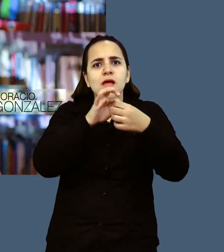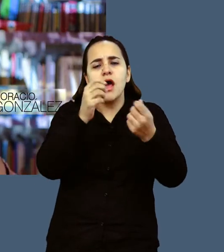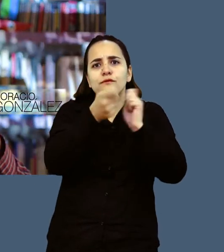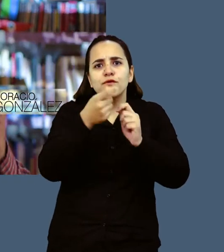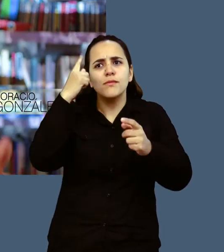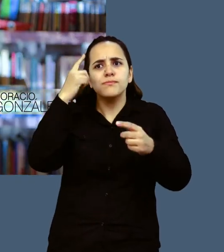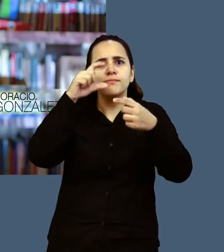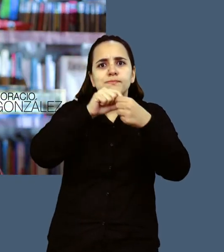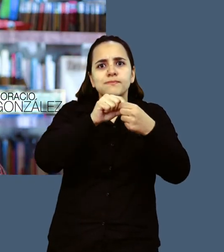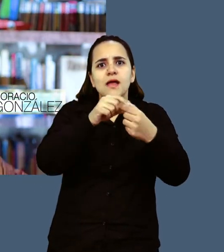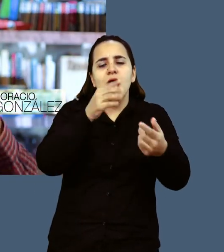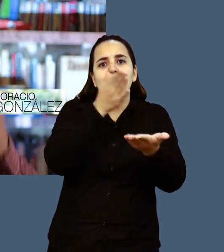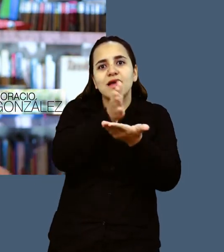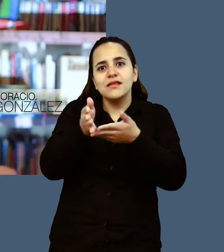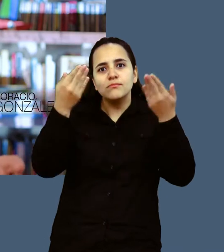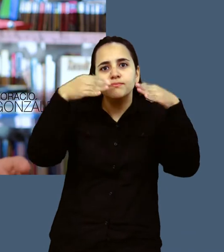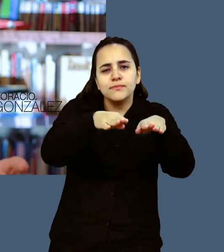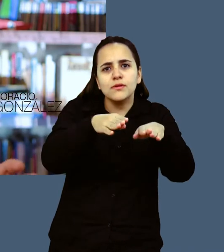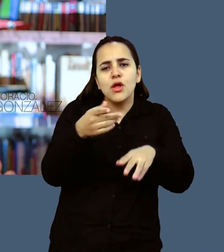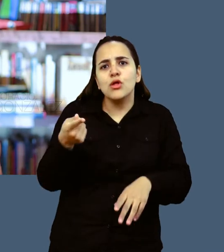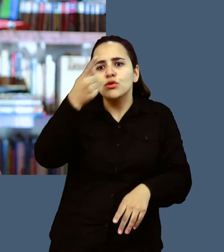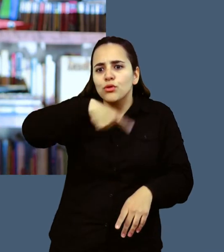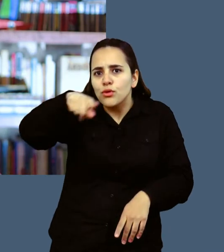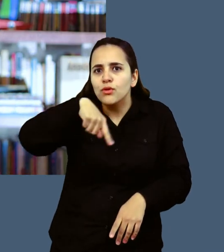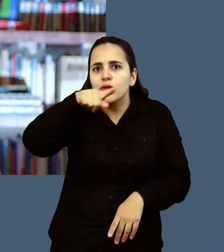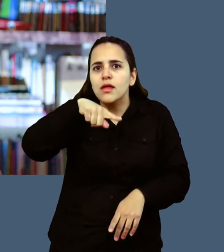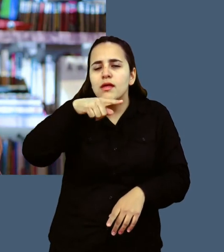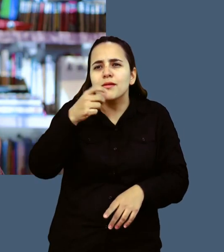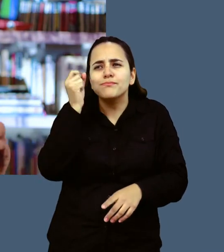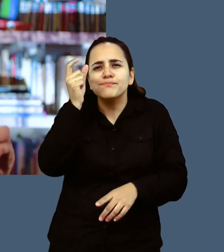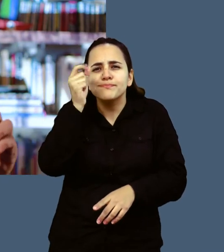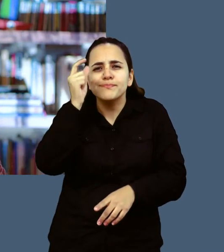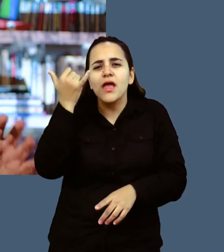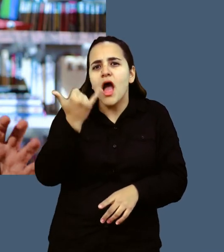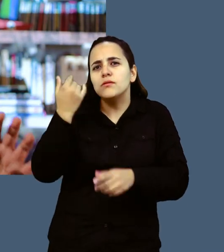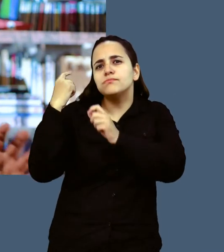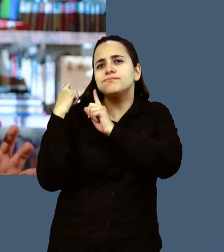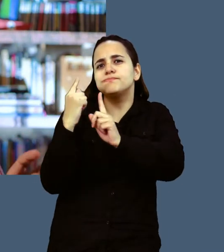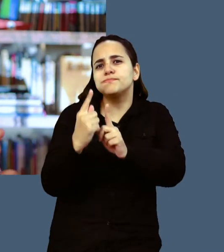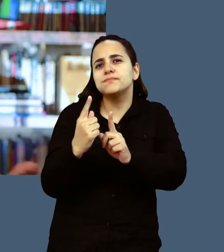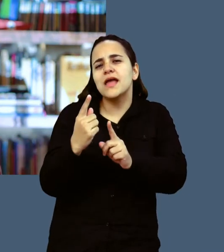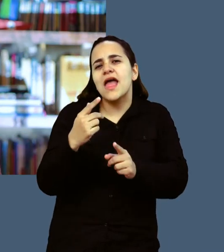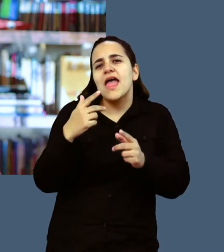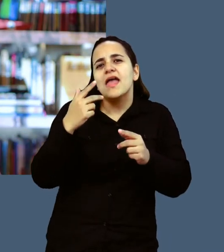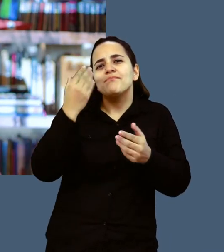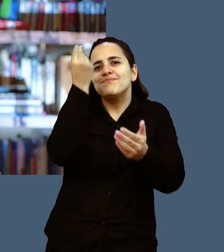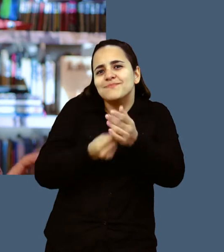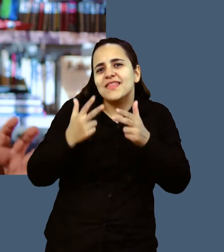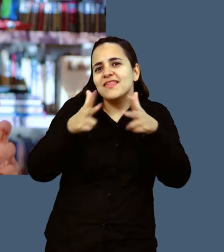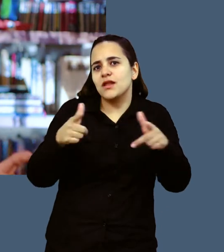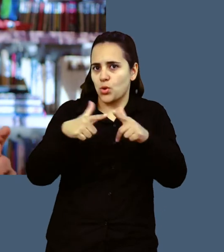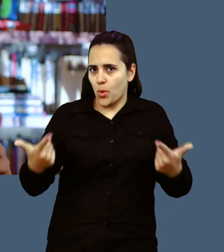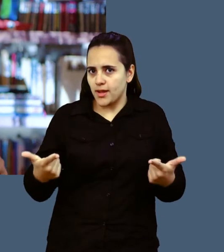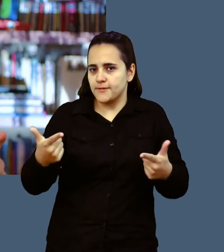la reforma, invoca la cátedra paralela, invoca... Todo eso, esa pequeña chispa subsiste, sería un error decir que no está.